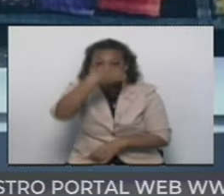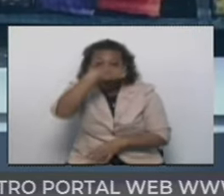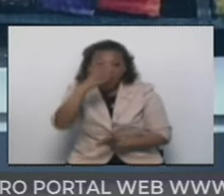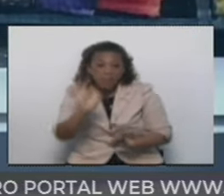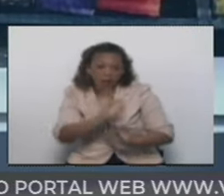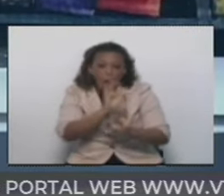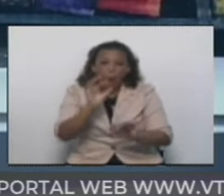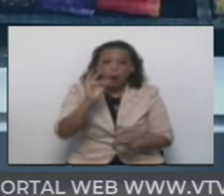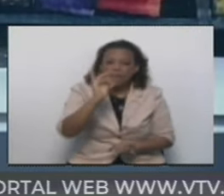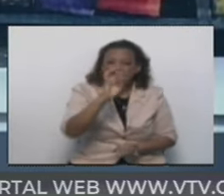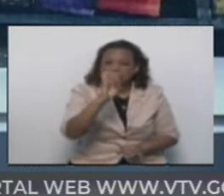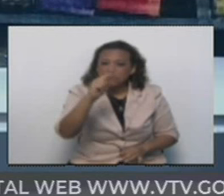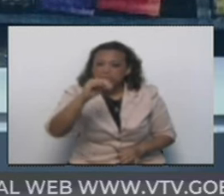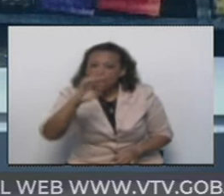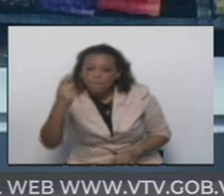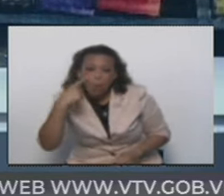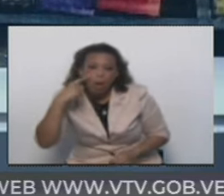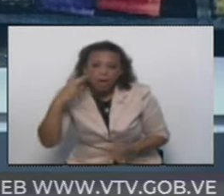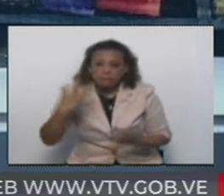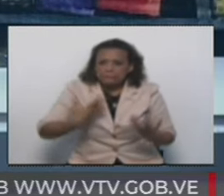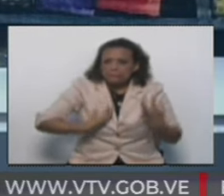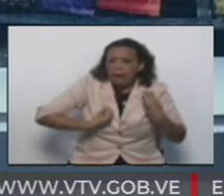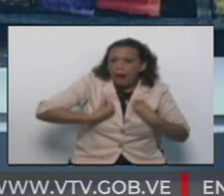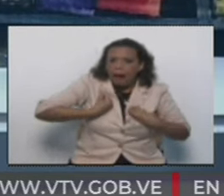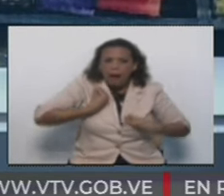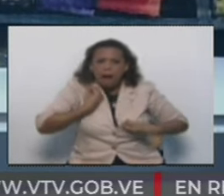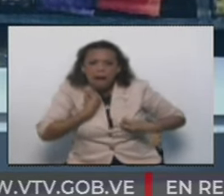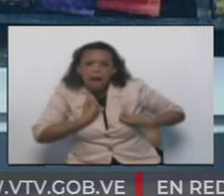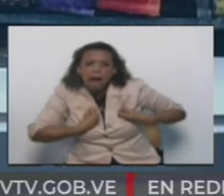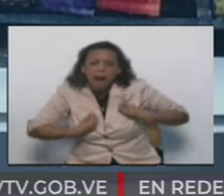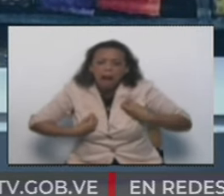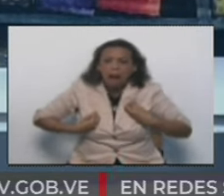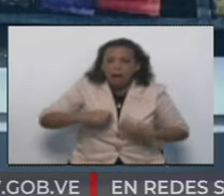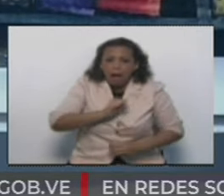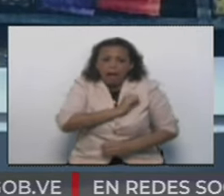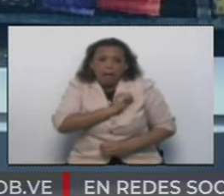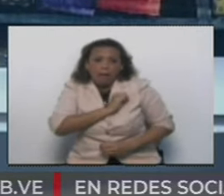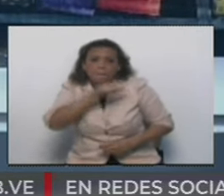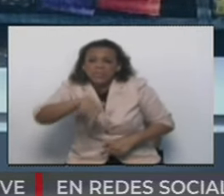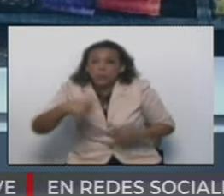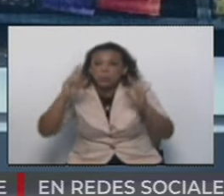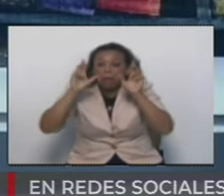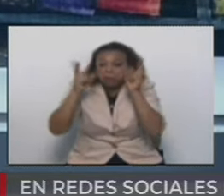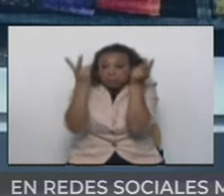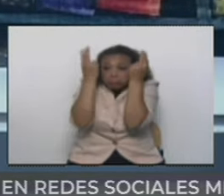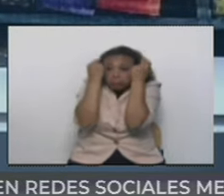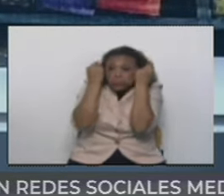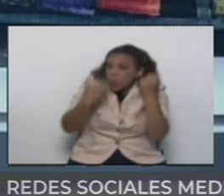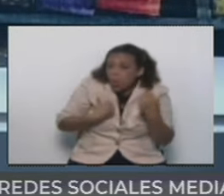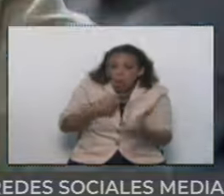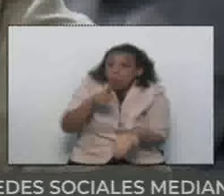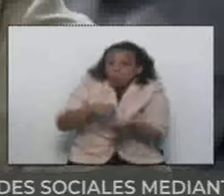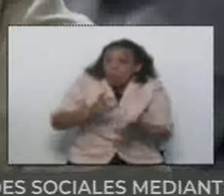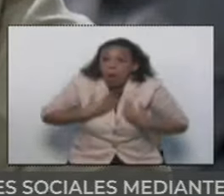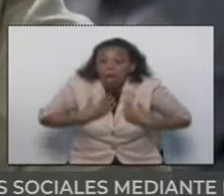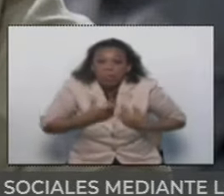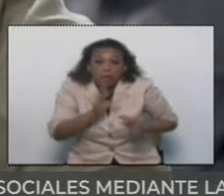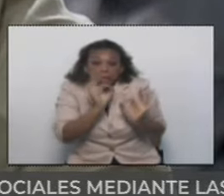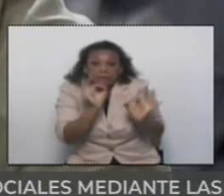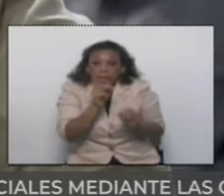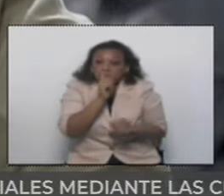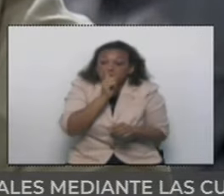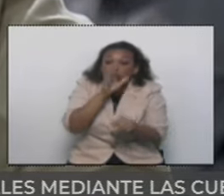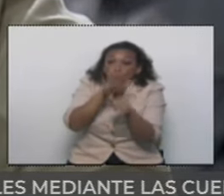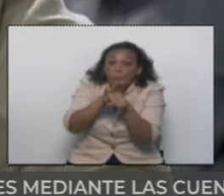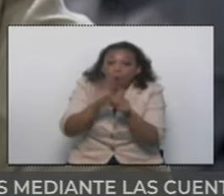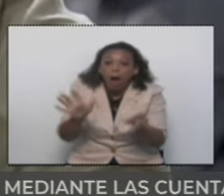intimidar, atemorizar. Y con el miedo la gente se inhiba de actuar, de hacer, de decir, que